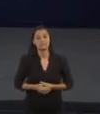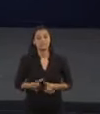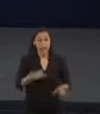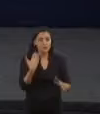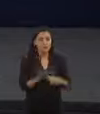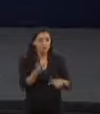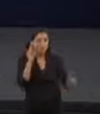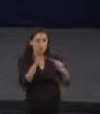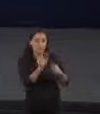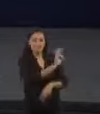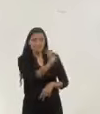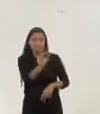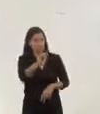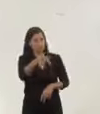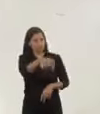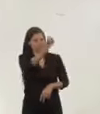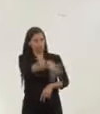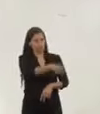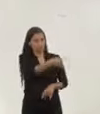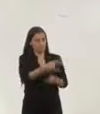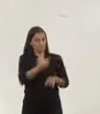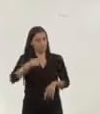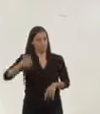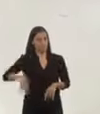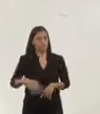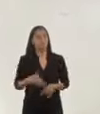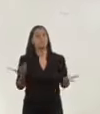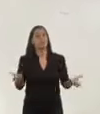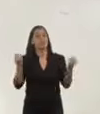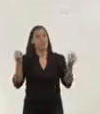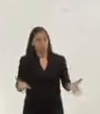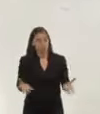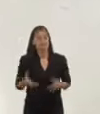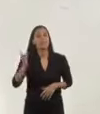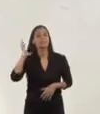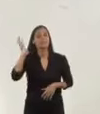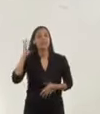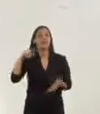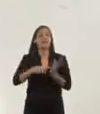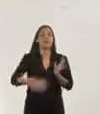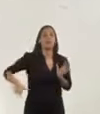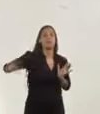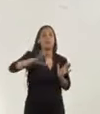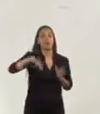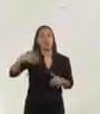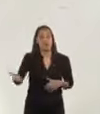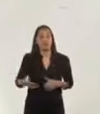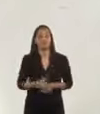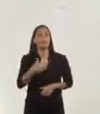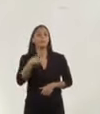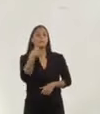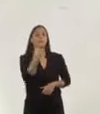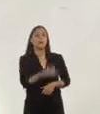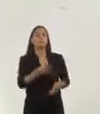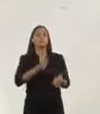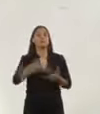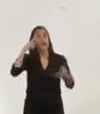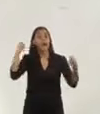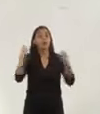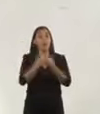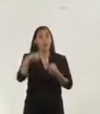veía puude ser estoy por acá igual estoy por acá cómo le va Diego ruis Díaz de radio provincia Buenos Aires le quería consultar en torno al acuerdo con las